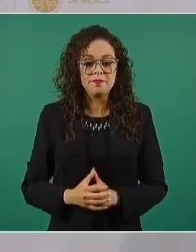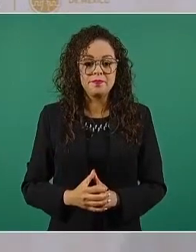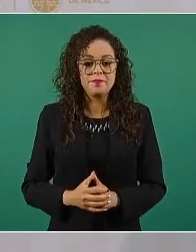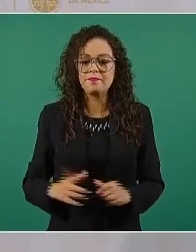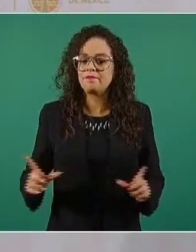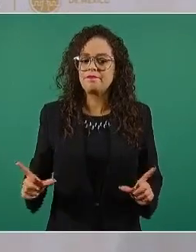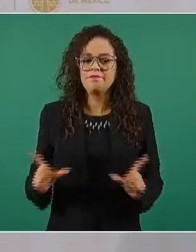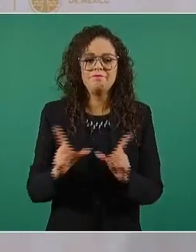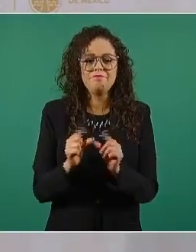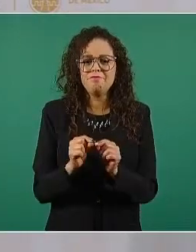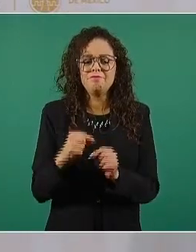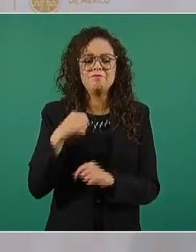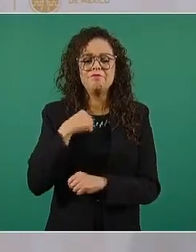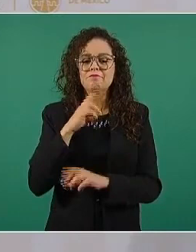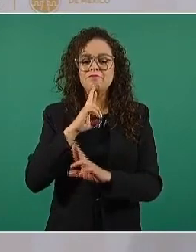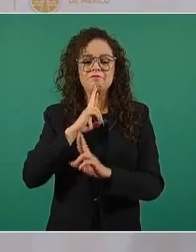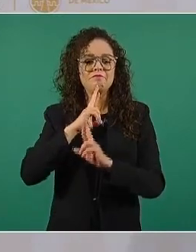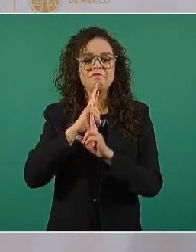para responder,